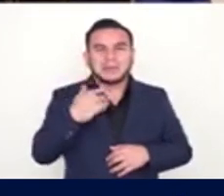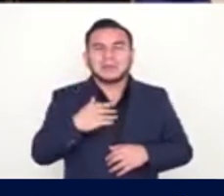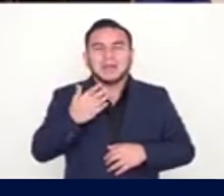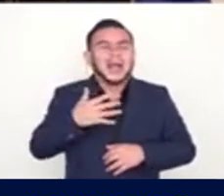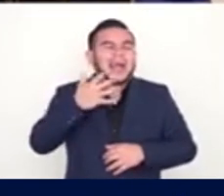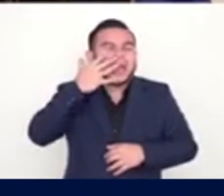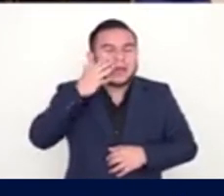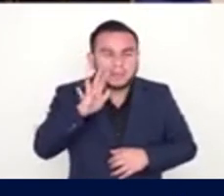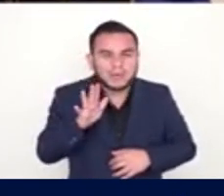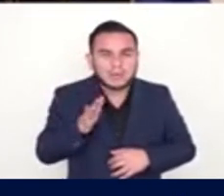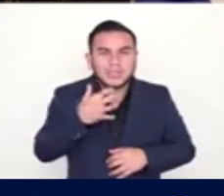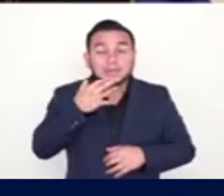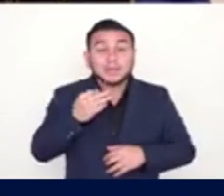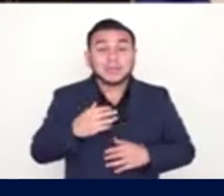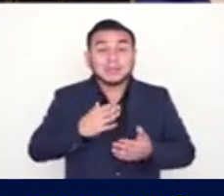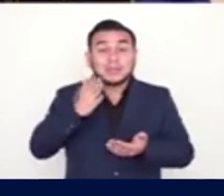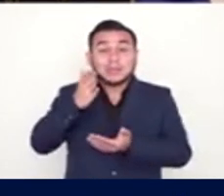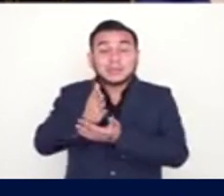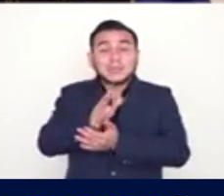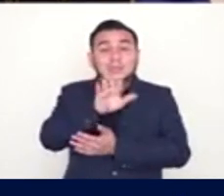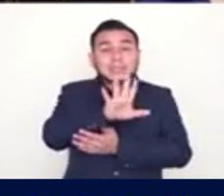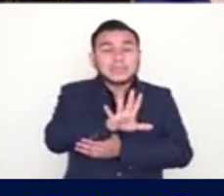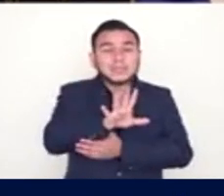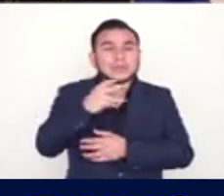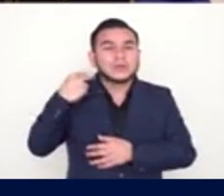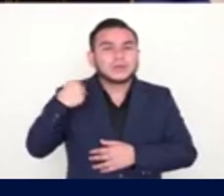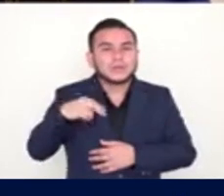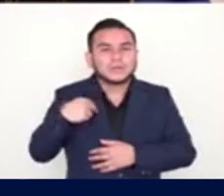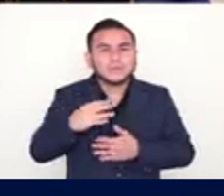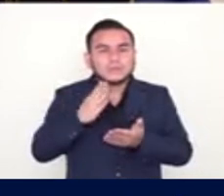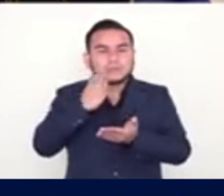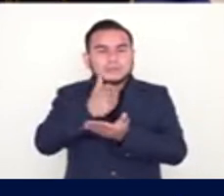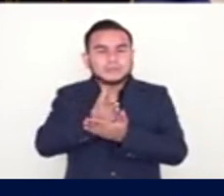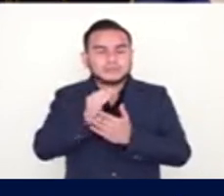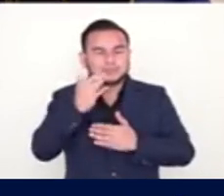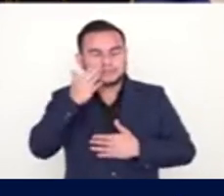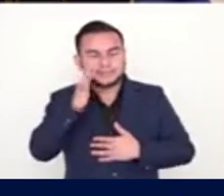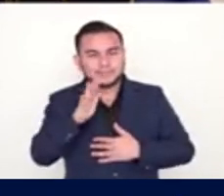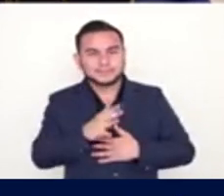los archivos. El juez dice que va a llegar el 5 de noviembre.